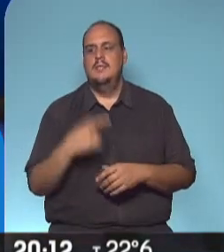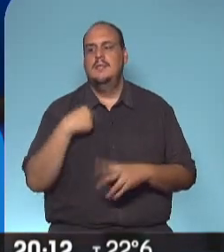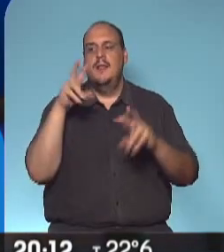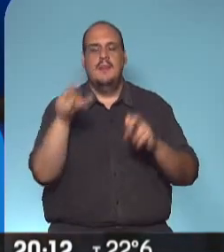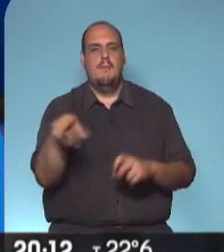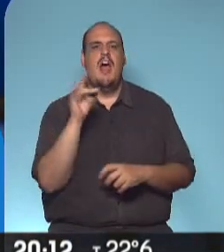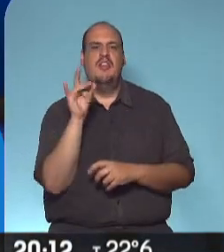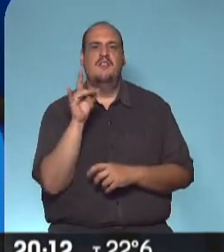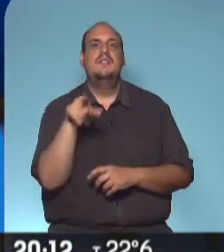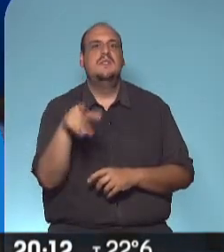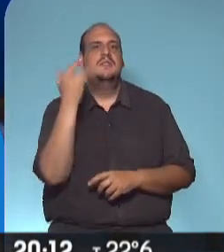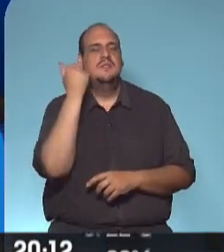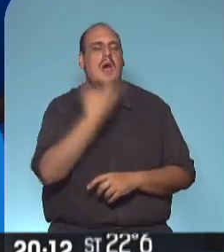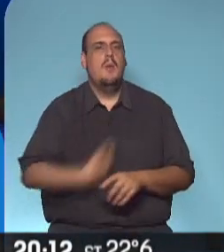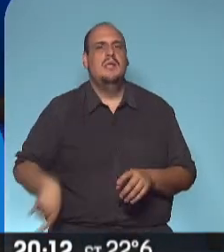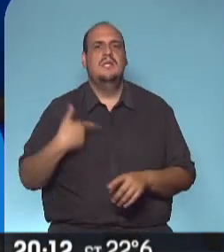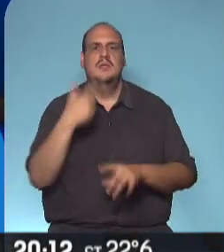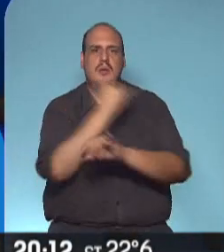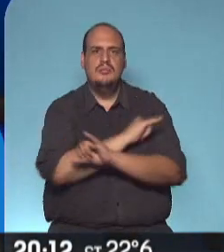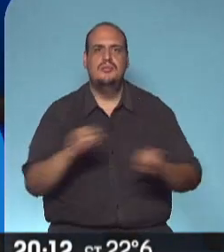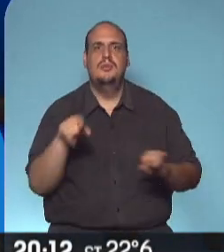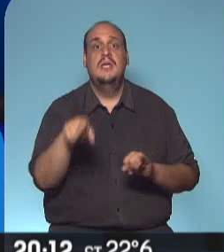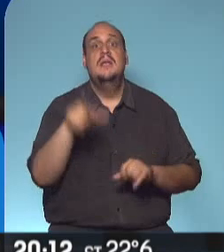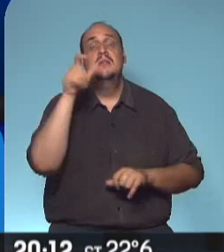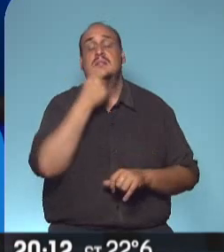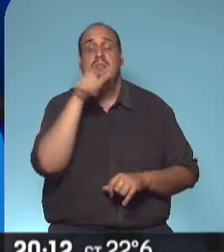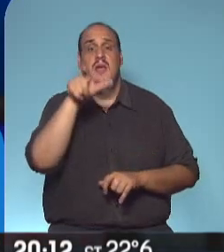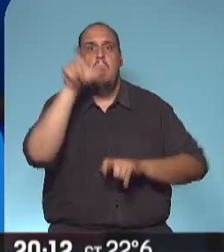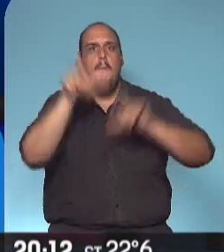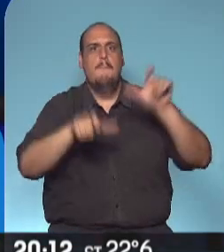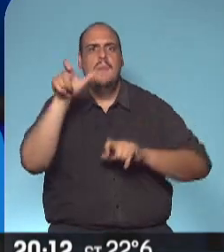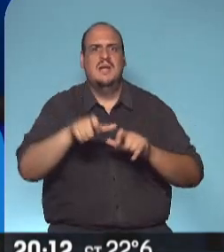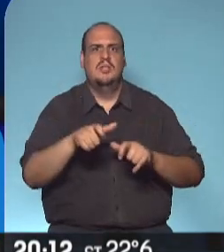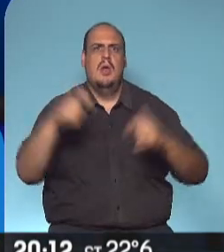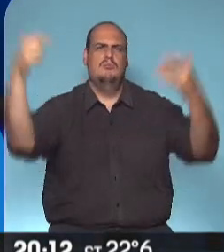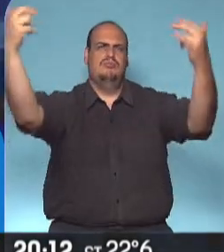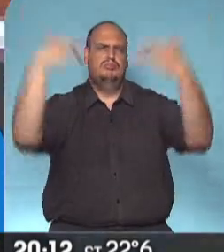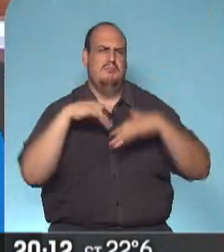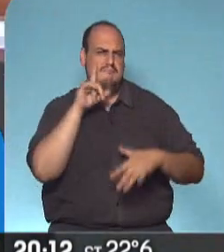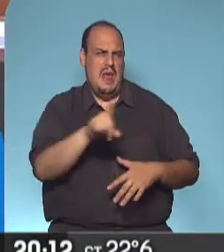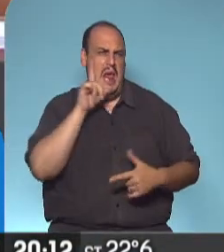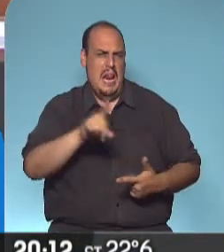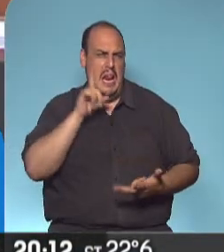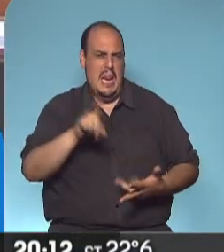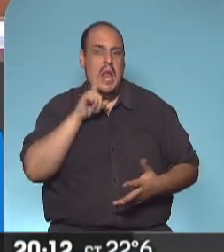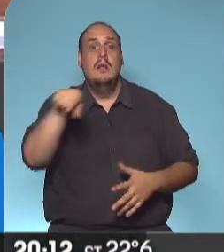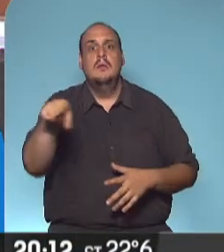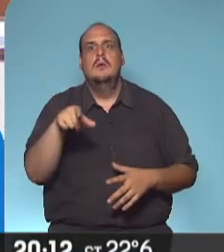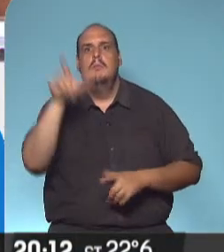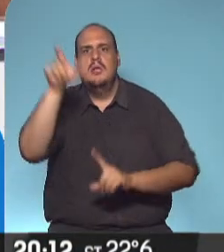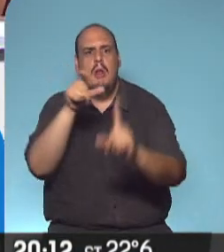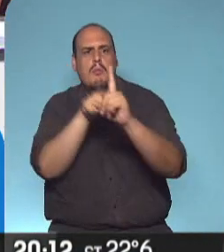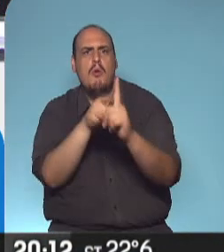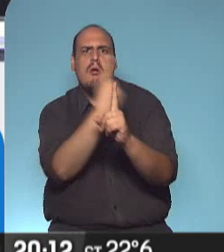ya lo había advertido el presidente que si ingresan tantos argentinos de a miles como estaba sucediendo que tenga el control sanitario adecuado